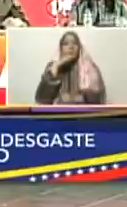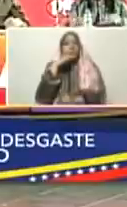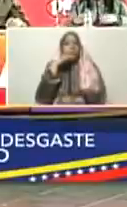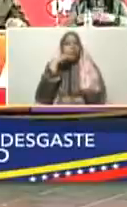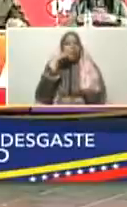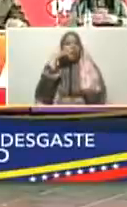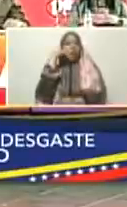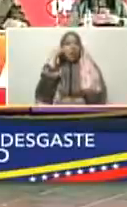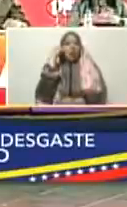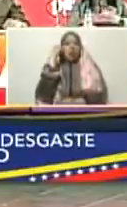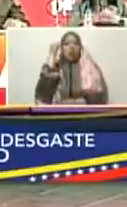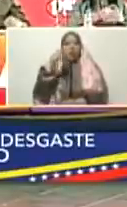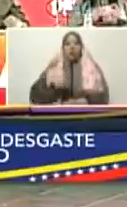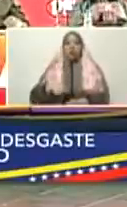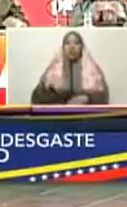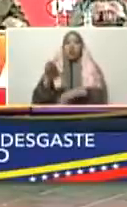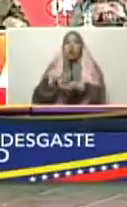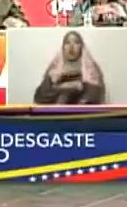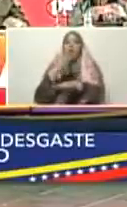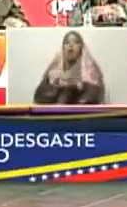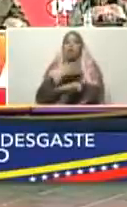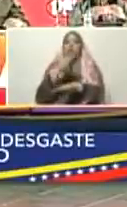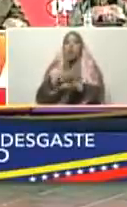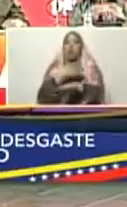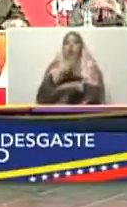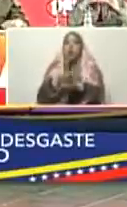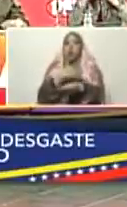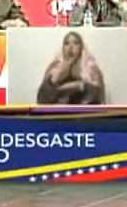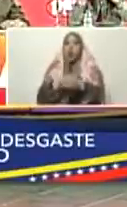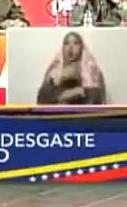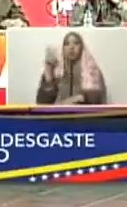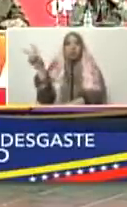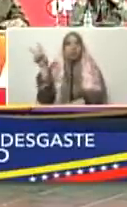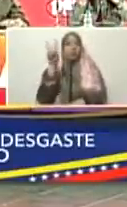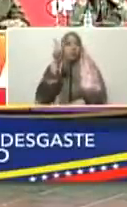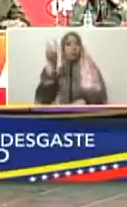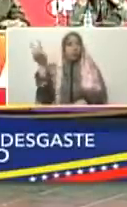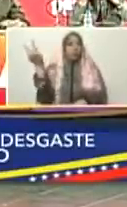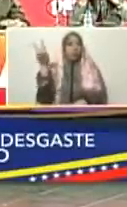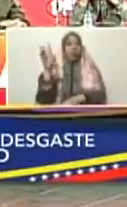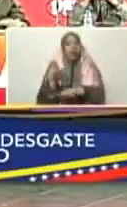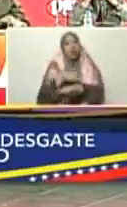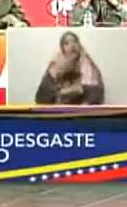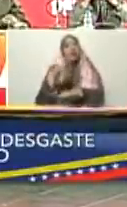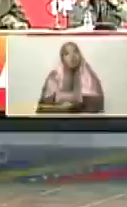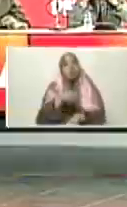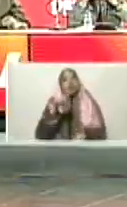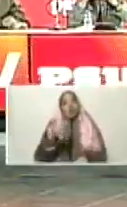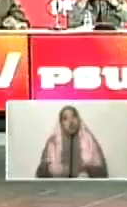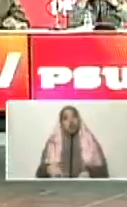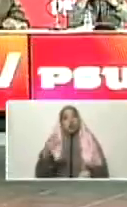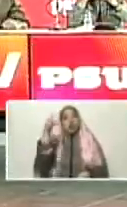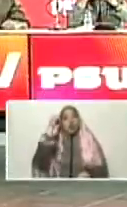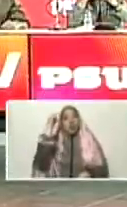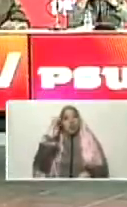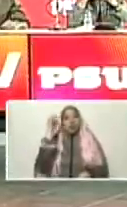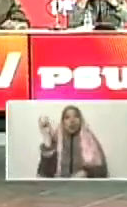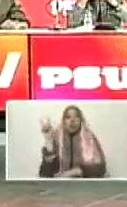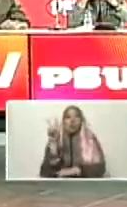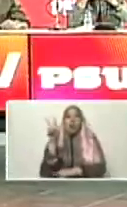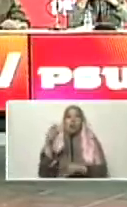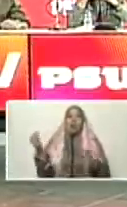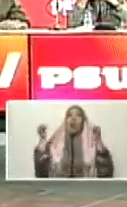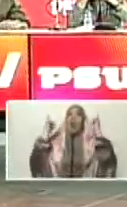aunque hoy es jueves y en venezuela los jueves son viernes chiquito